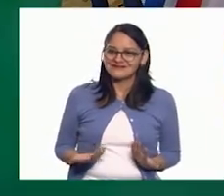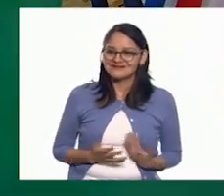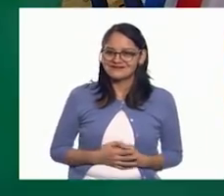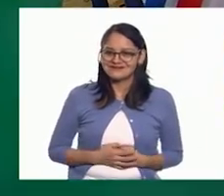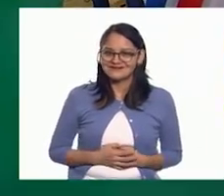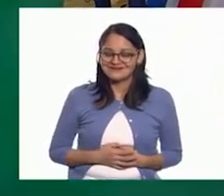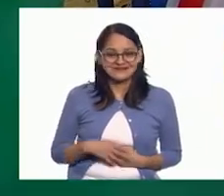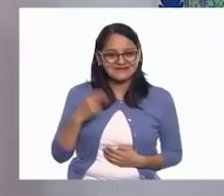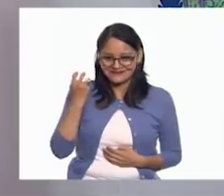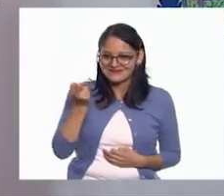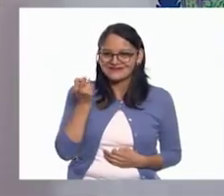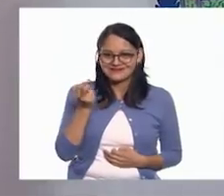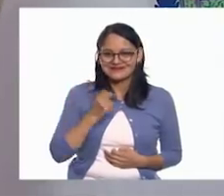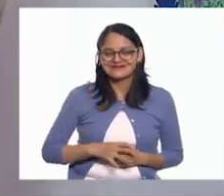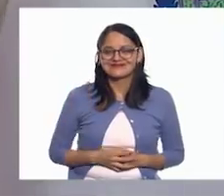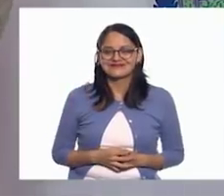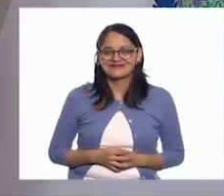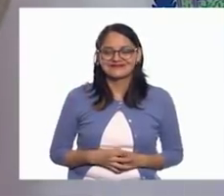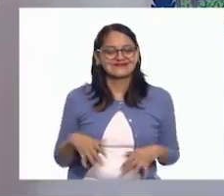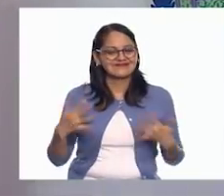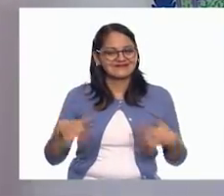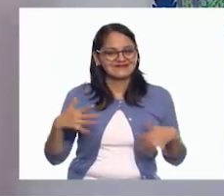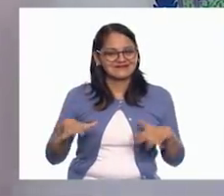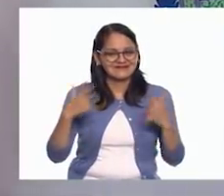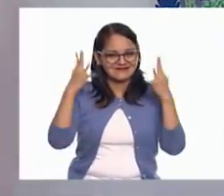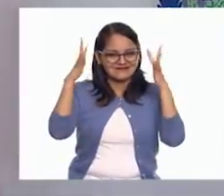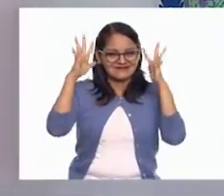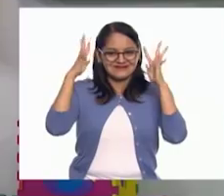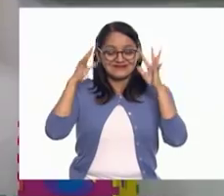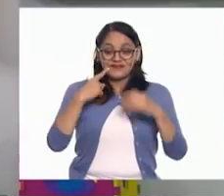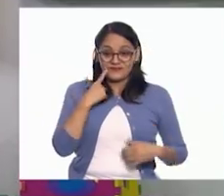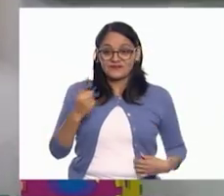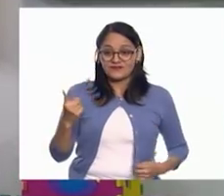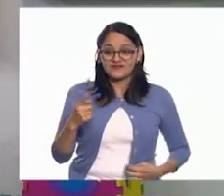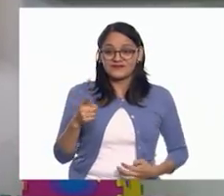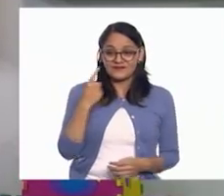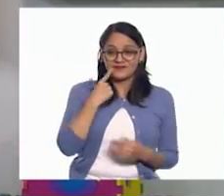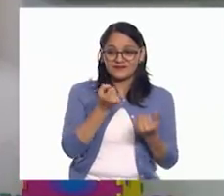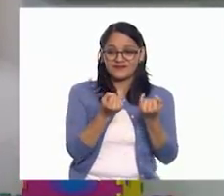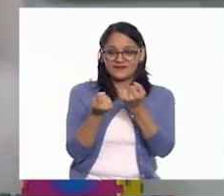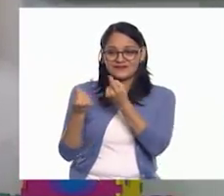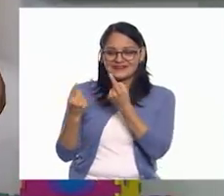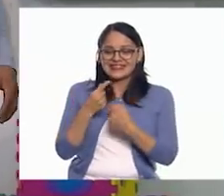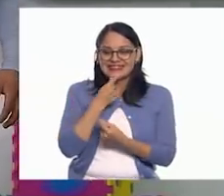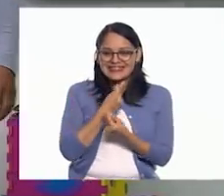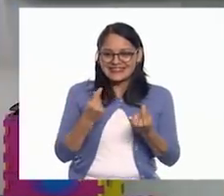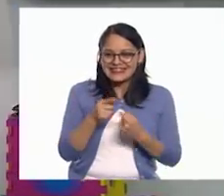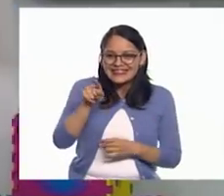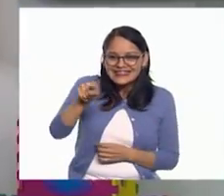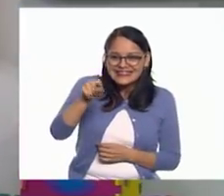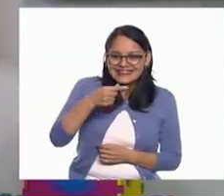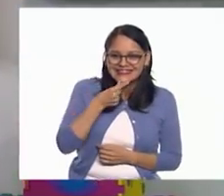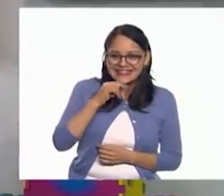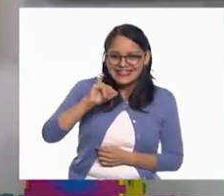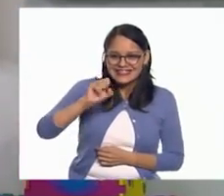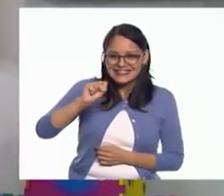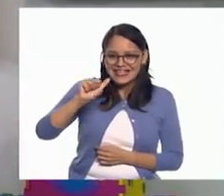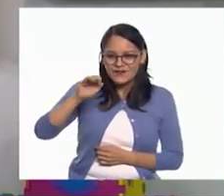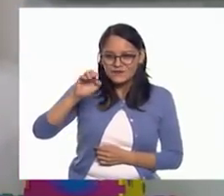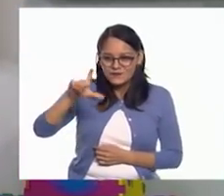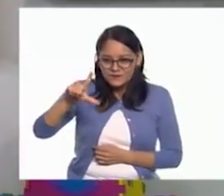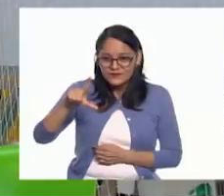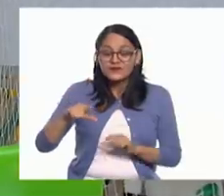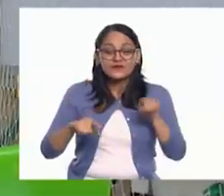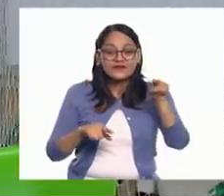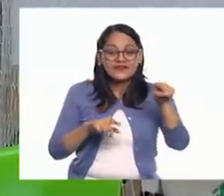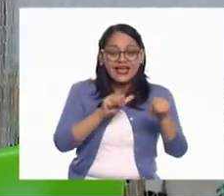Y así. ¡Bravo, bravo! ¡Excelente! Mire, le gustó ahí a la niña Isabel, a la niña Allison. Obsérvela,